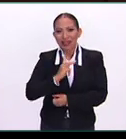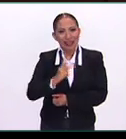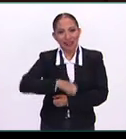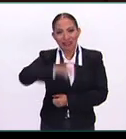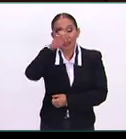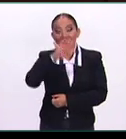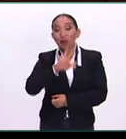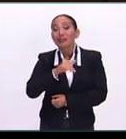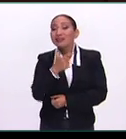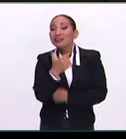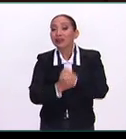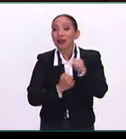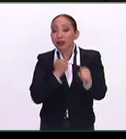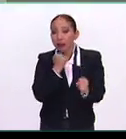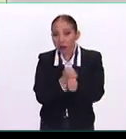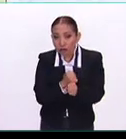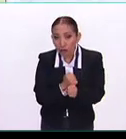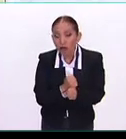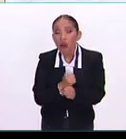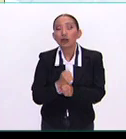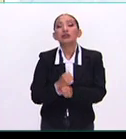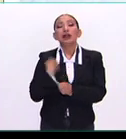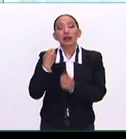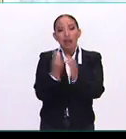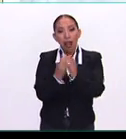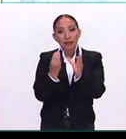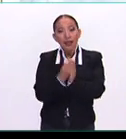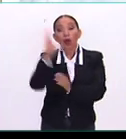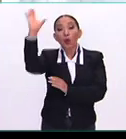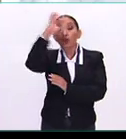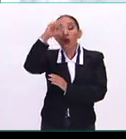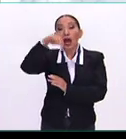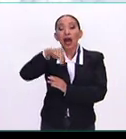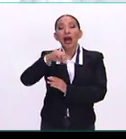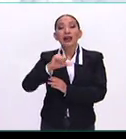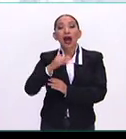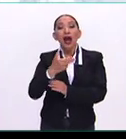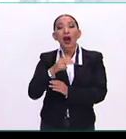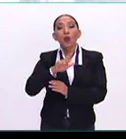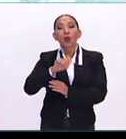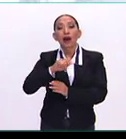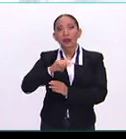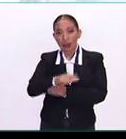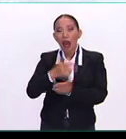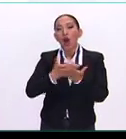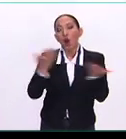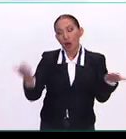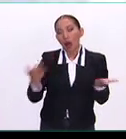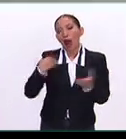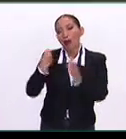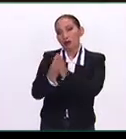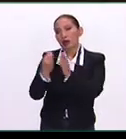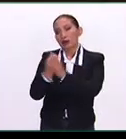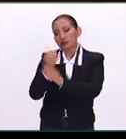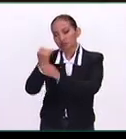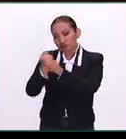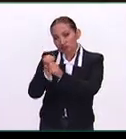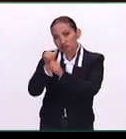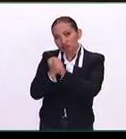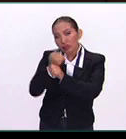ella, 57 años, el Seminario de Cultura Náhuatl, ahora también Seminario de